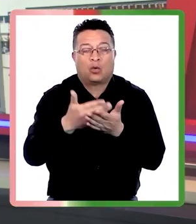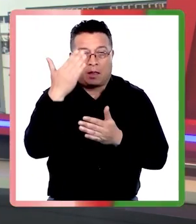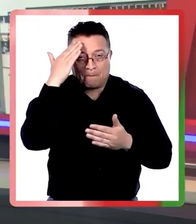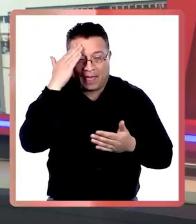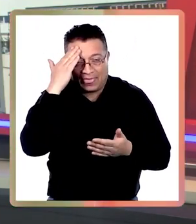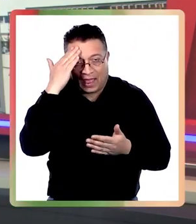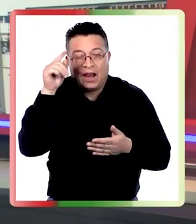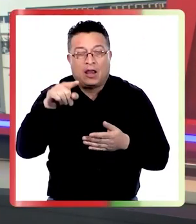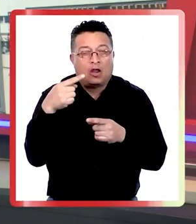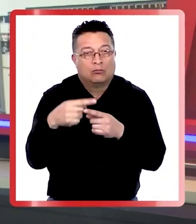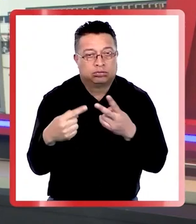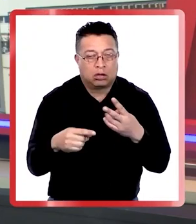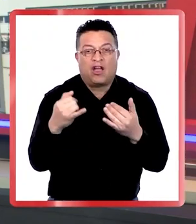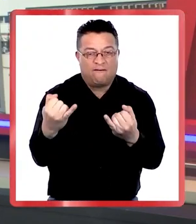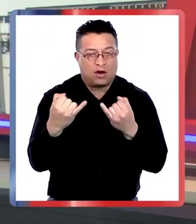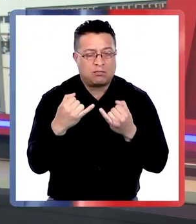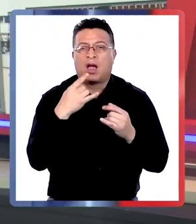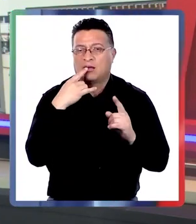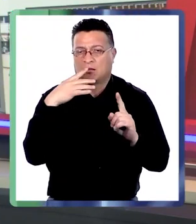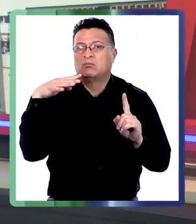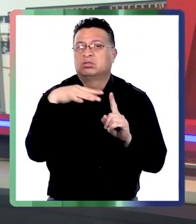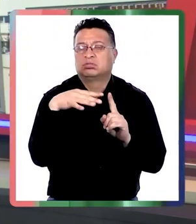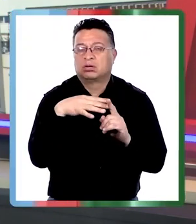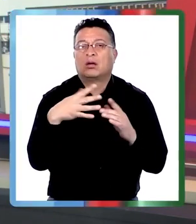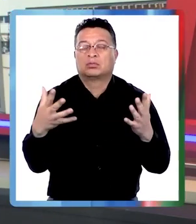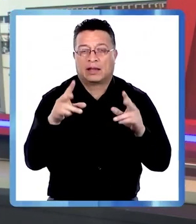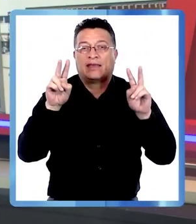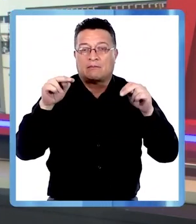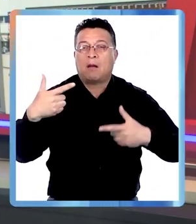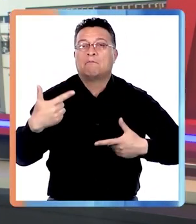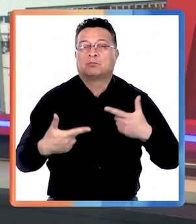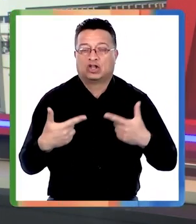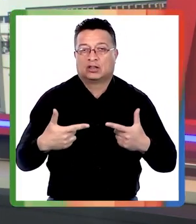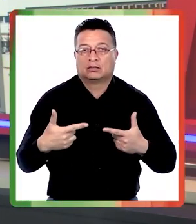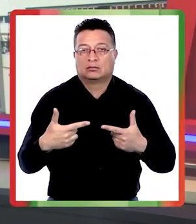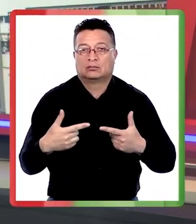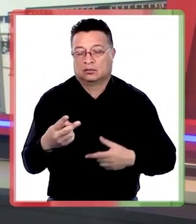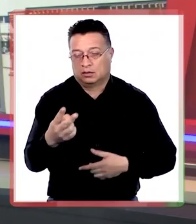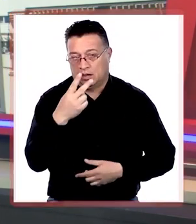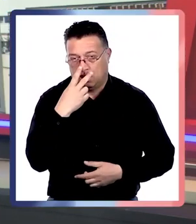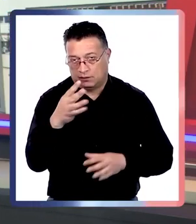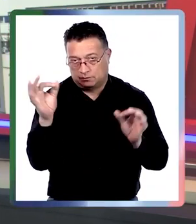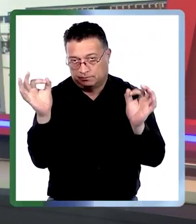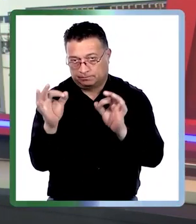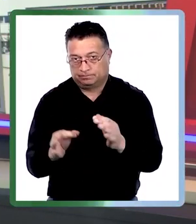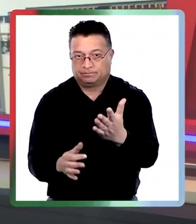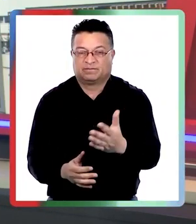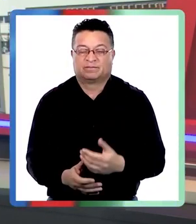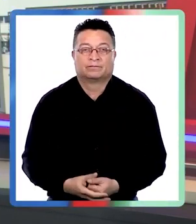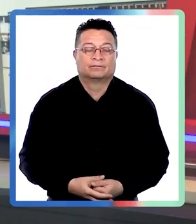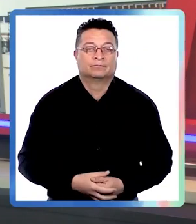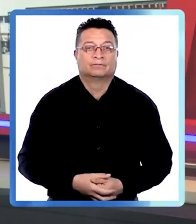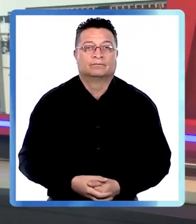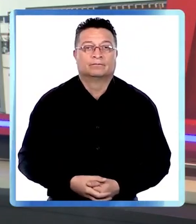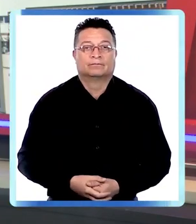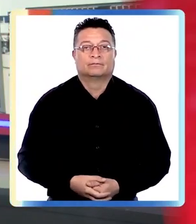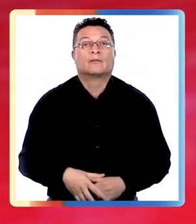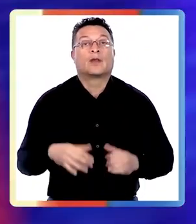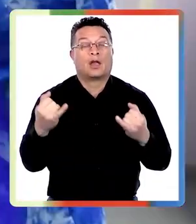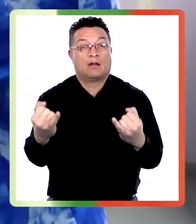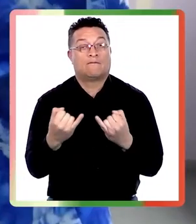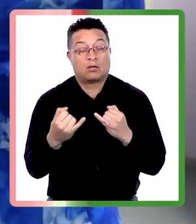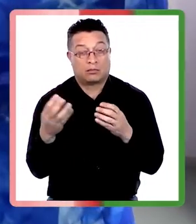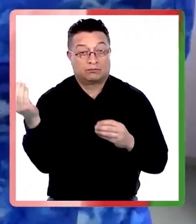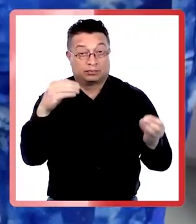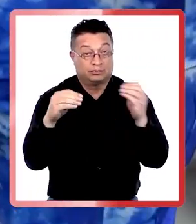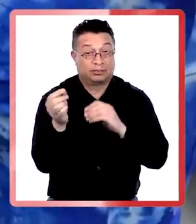salud mental, entre otros. Un informe que generó críticas, sobre todo en el ámbito político. Canal 2 de Quillón nos cuenta.